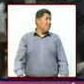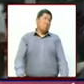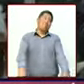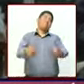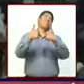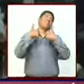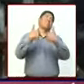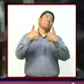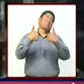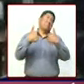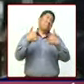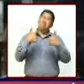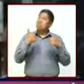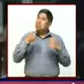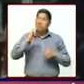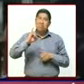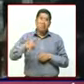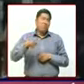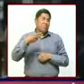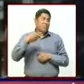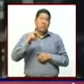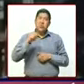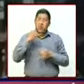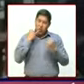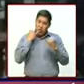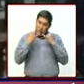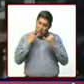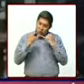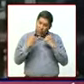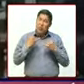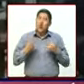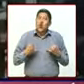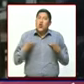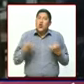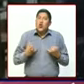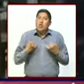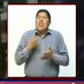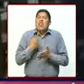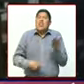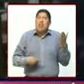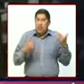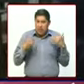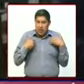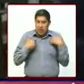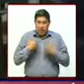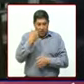Muy bien, John, por lo menos informar a esta juventud qué es lo que vamos a tener el